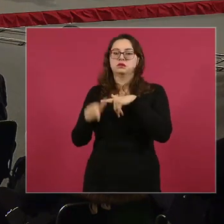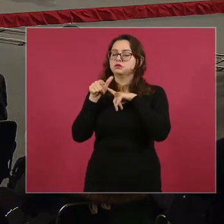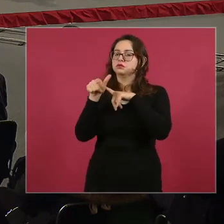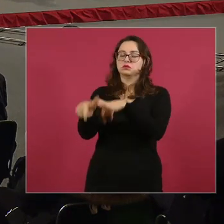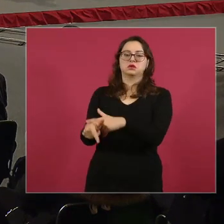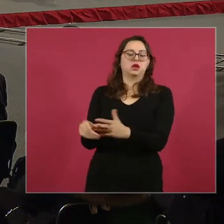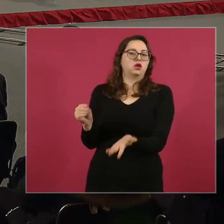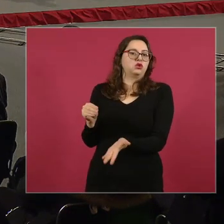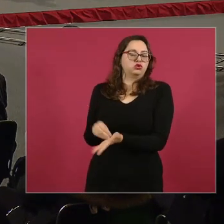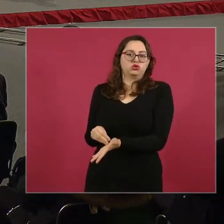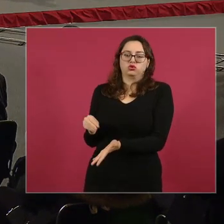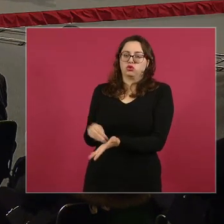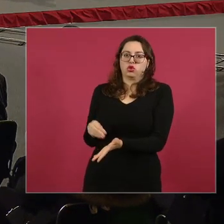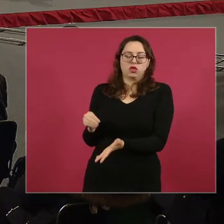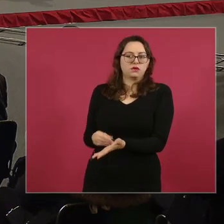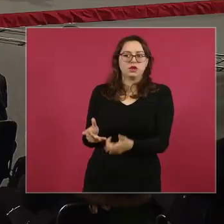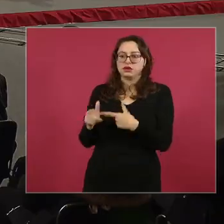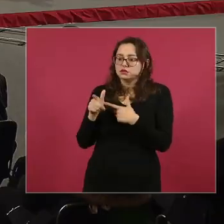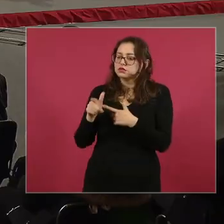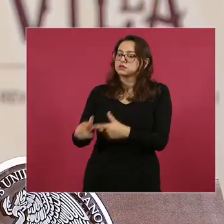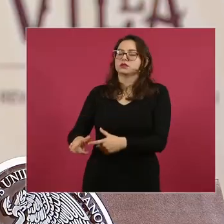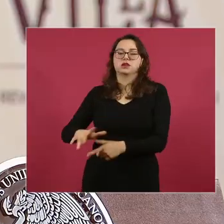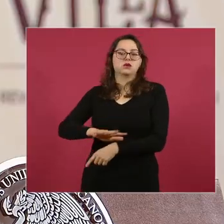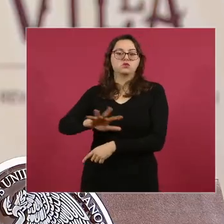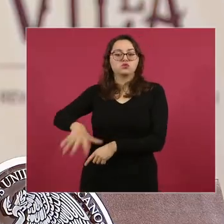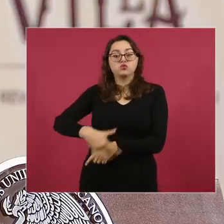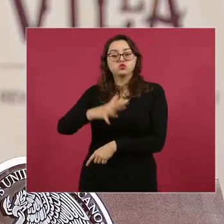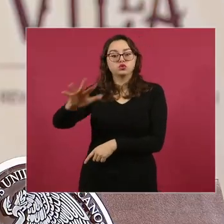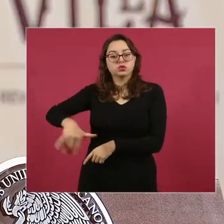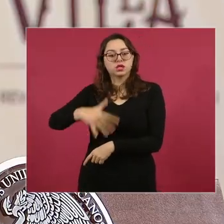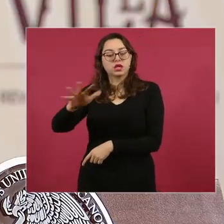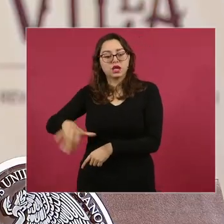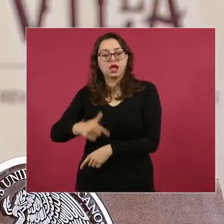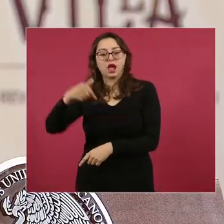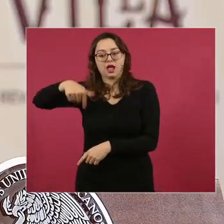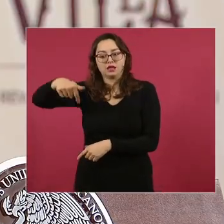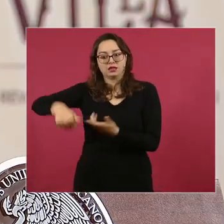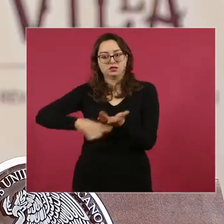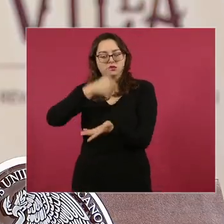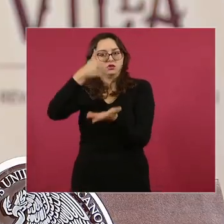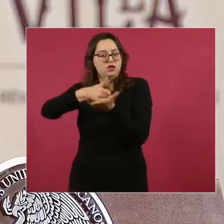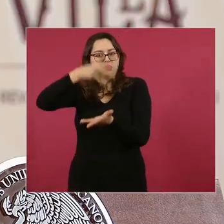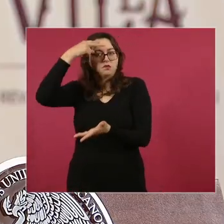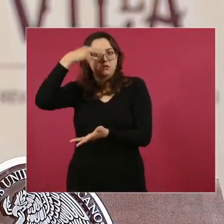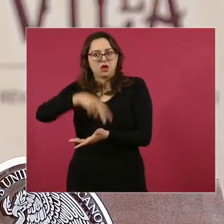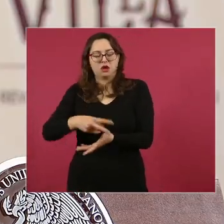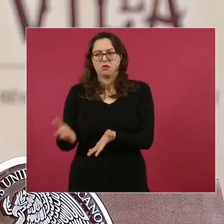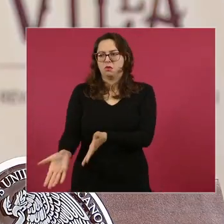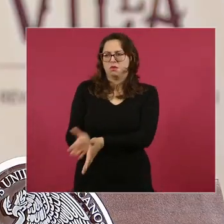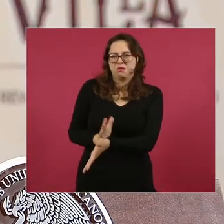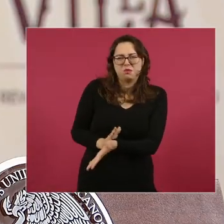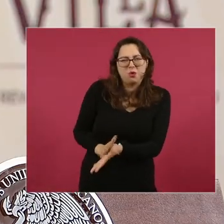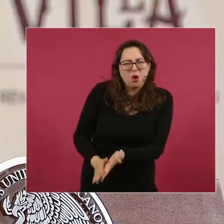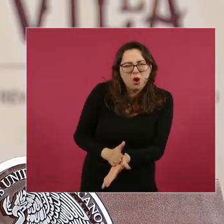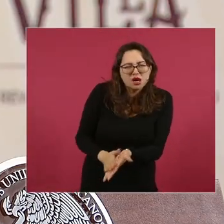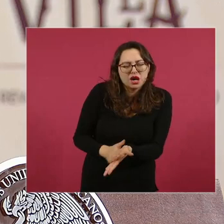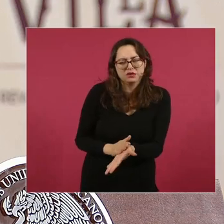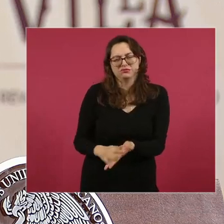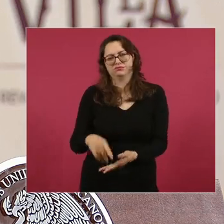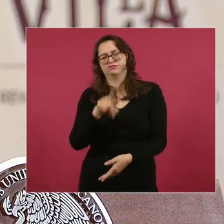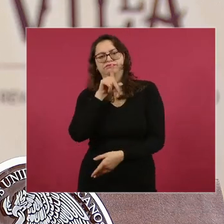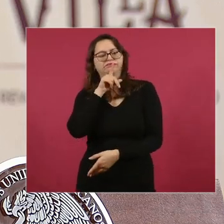cuales realizan labores de búsqueda la Fiscalía General de Justicia capitalina y otras dependencias a nivel local y